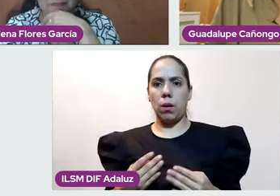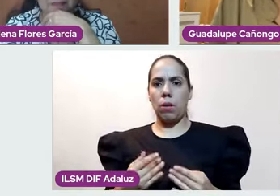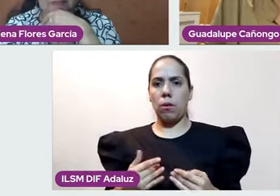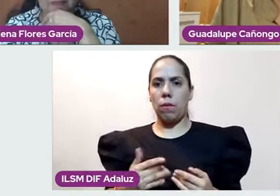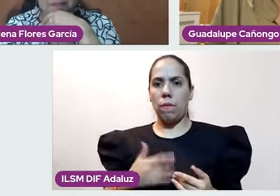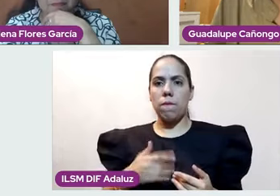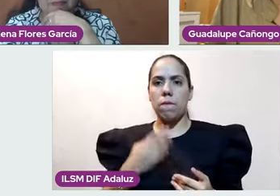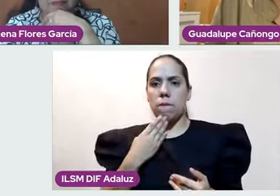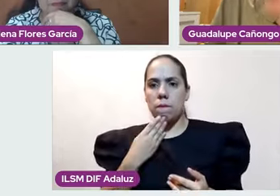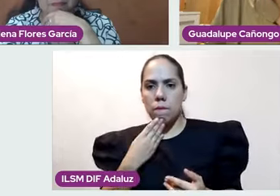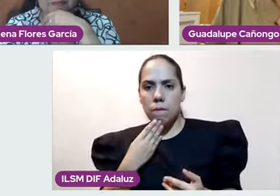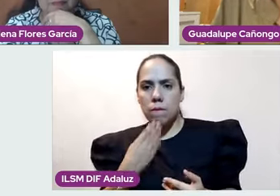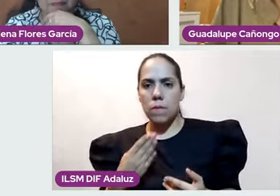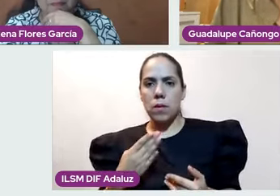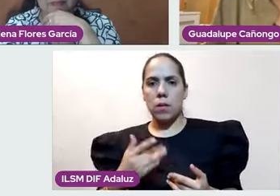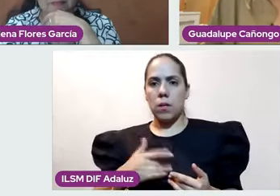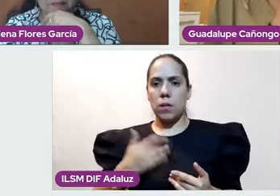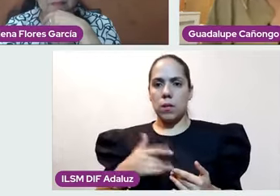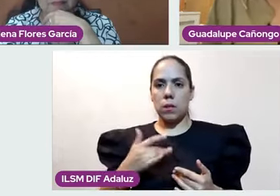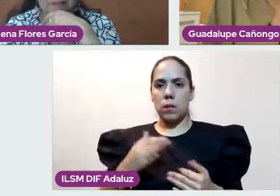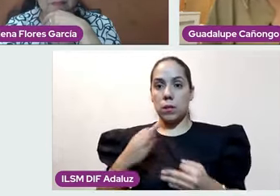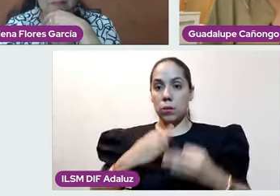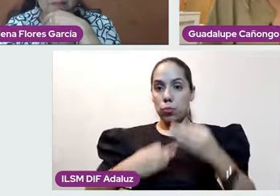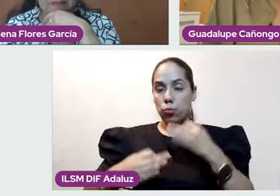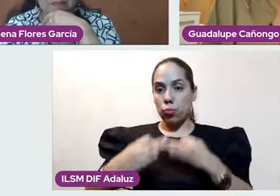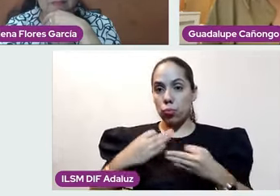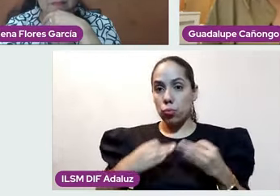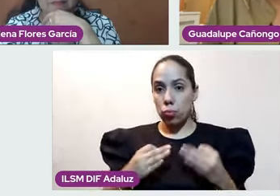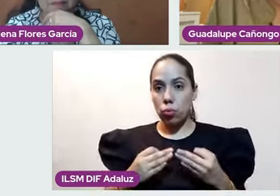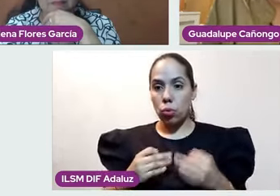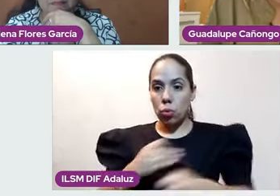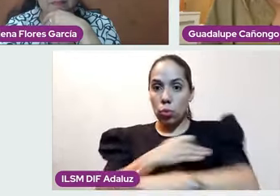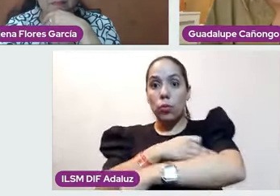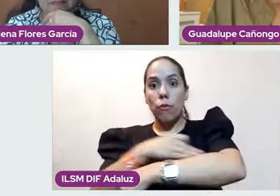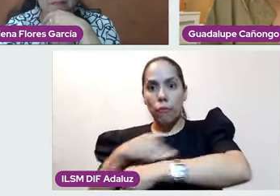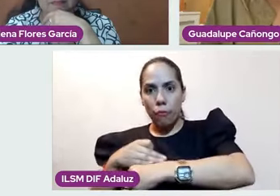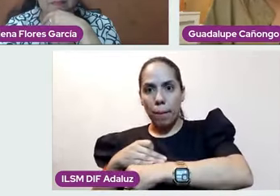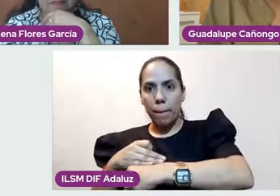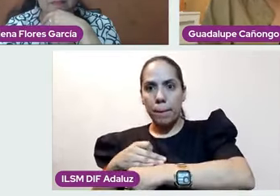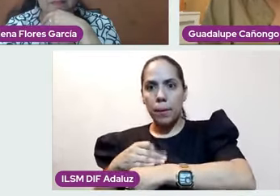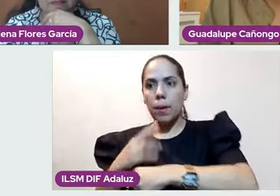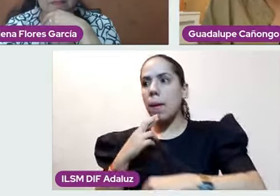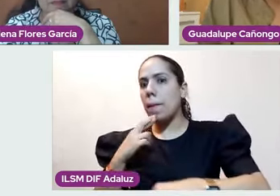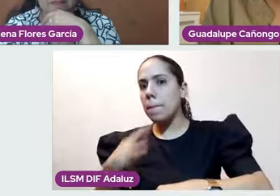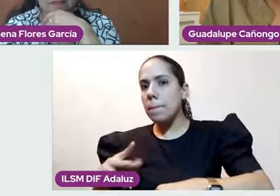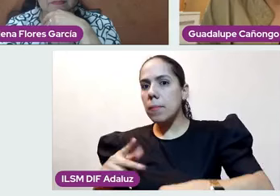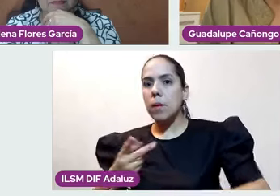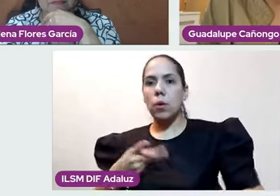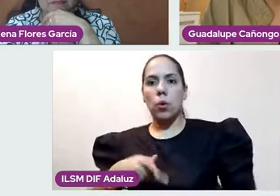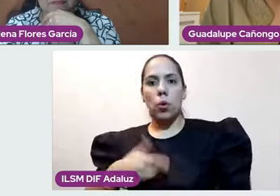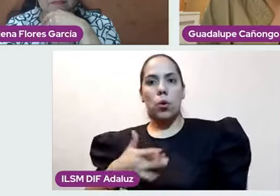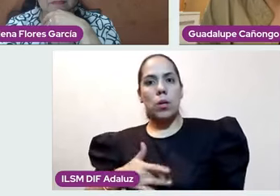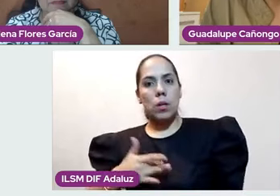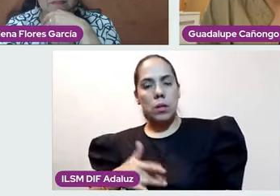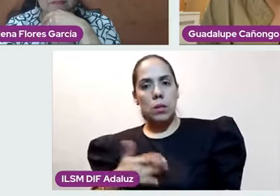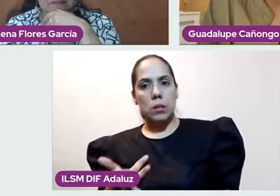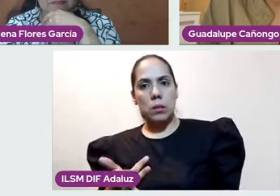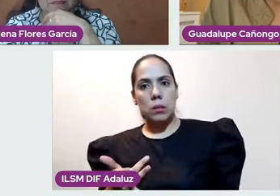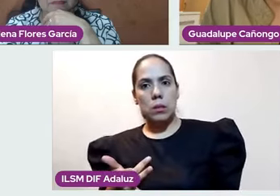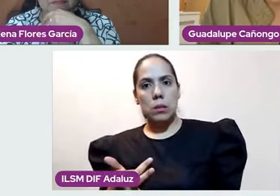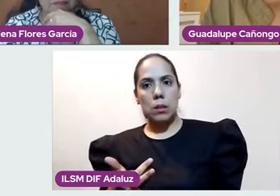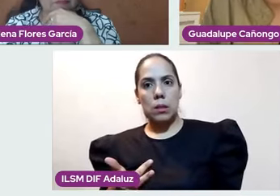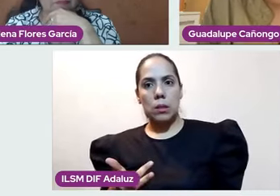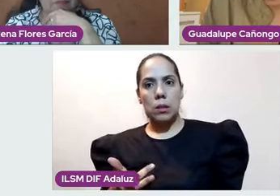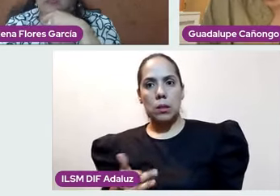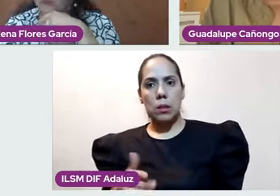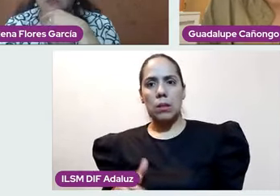A veces, y bueno, no quisiera meterme mucho en eso por cuestión de tiempo, porque además es todo un tema, pero el tema de la depresión en personas